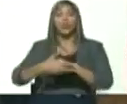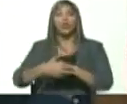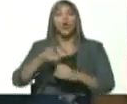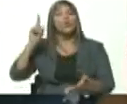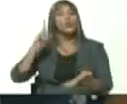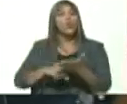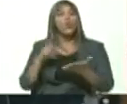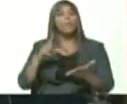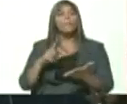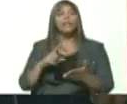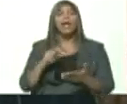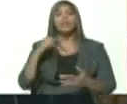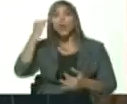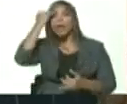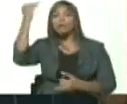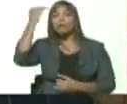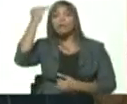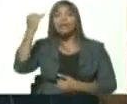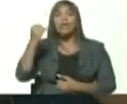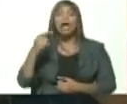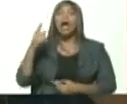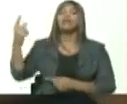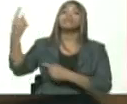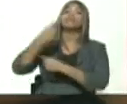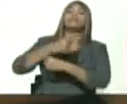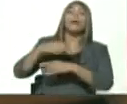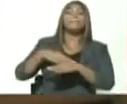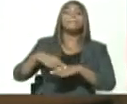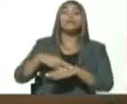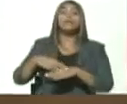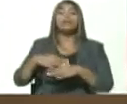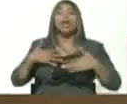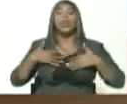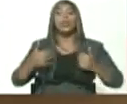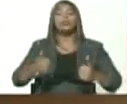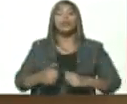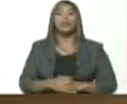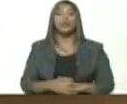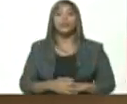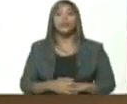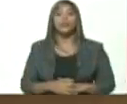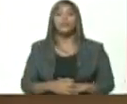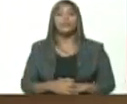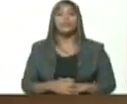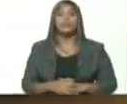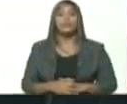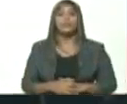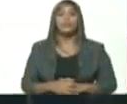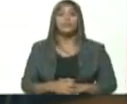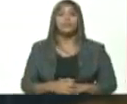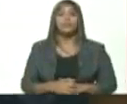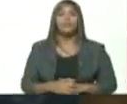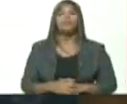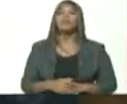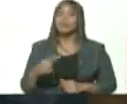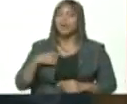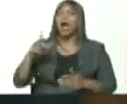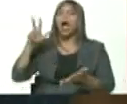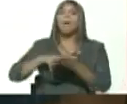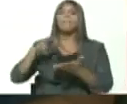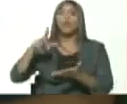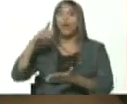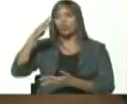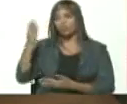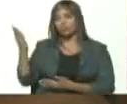cumpliendo las estrategias emanadas por el Ministerio del Poder Popular para la Salud, que han sido, por supuesto, avaladas por usted.